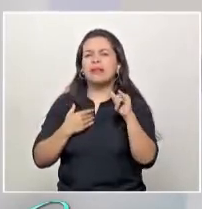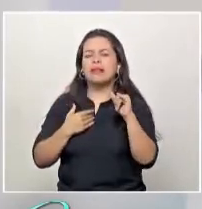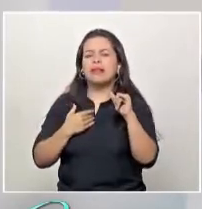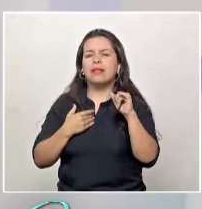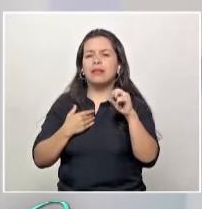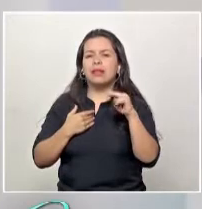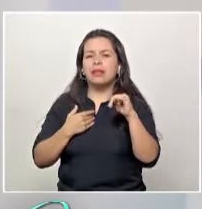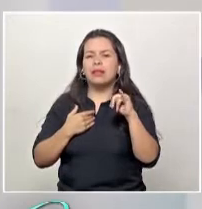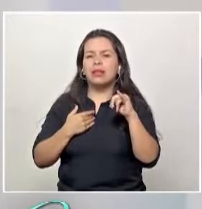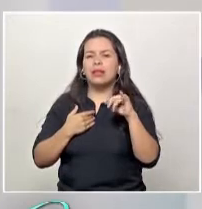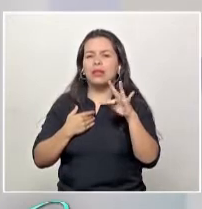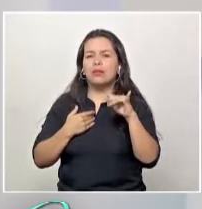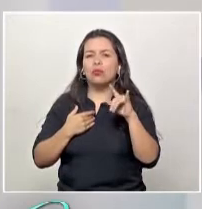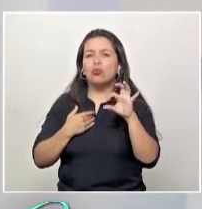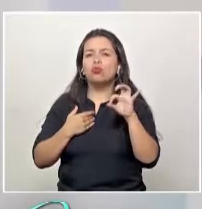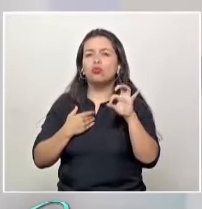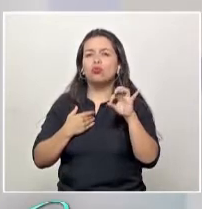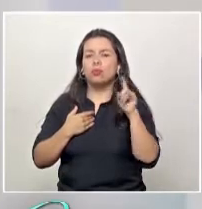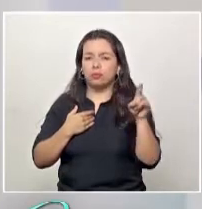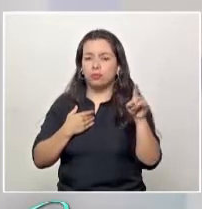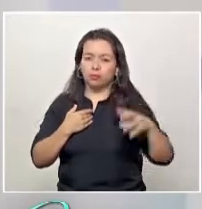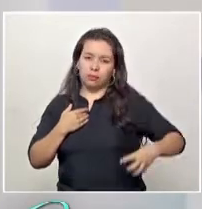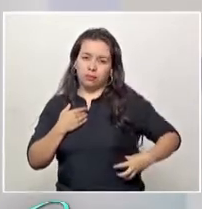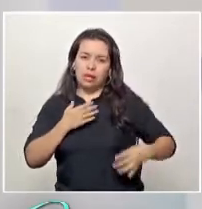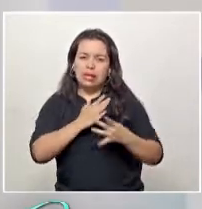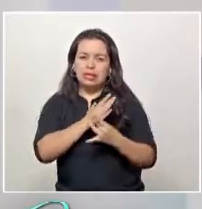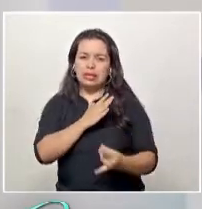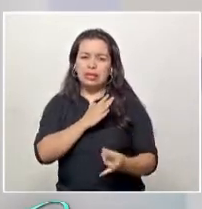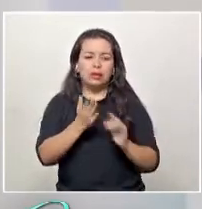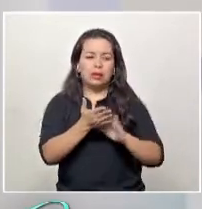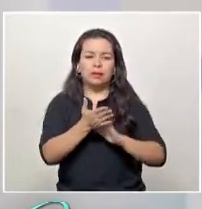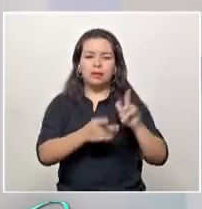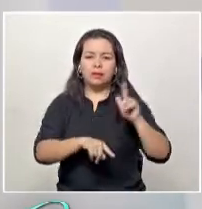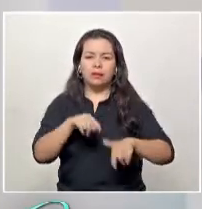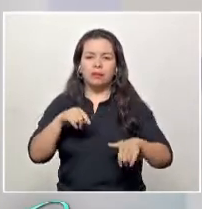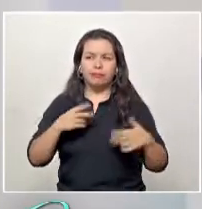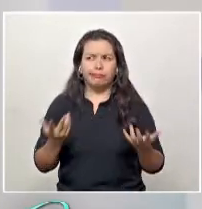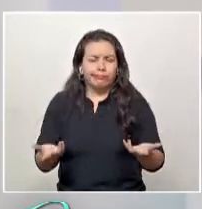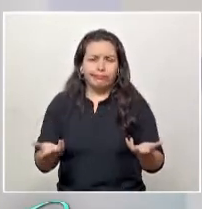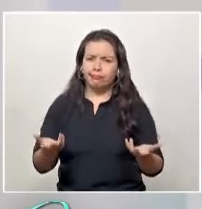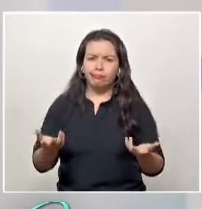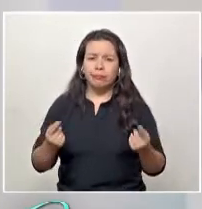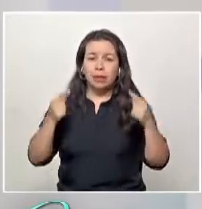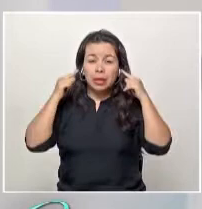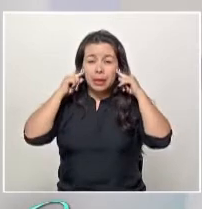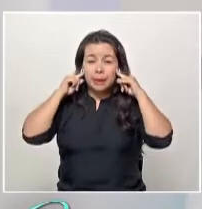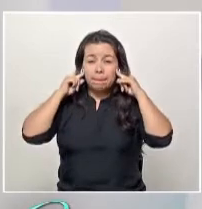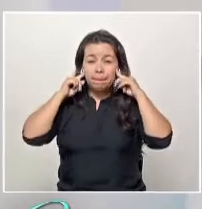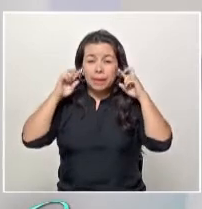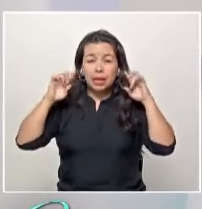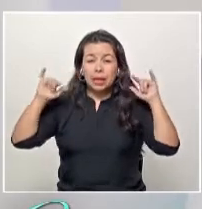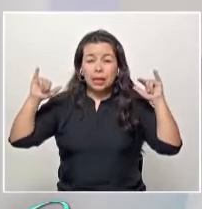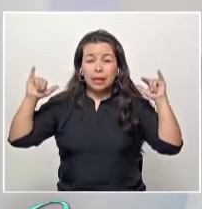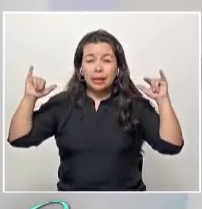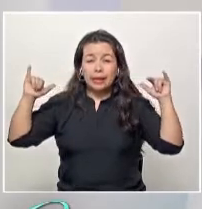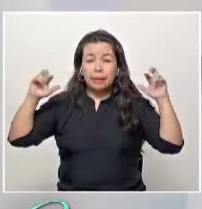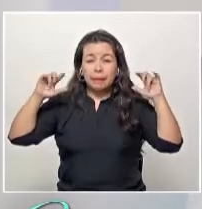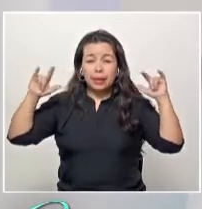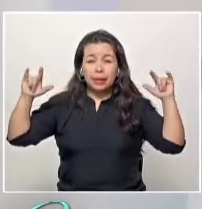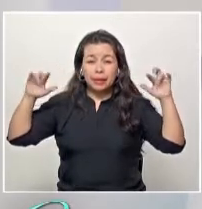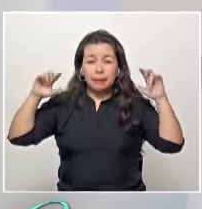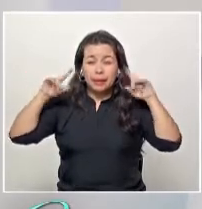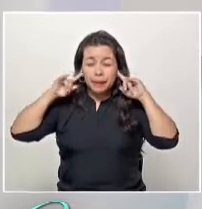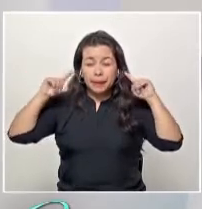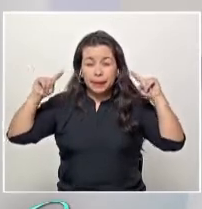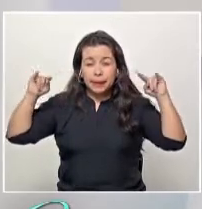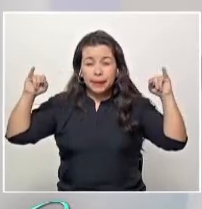cura, como nos dijeron que el hígado graso tampoco. Entonces, el ruido en el oído, entonces, para que no escuche el ruido del